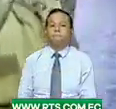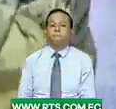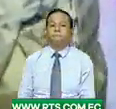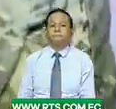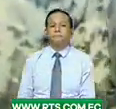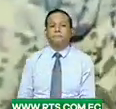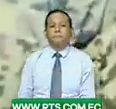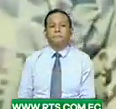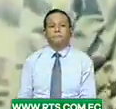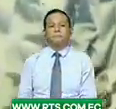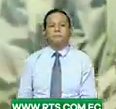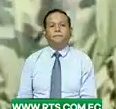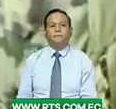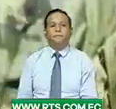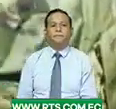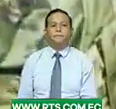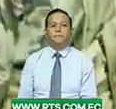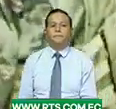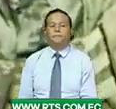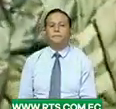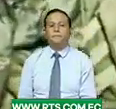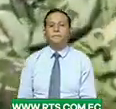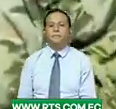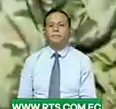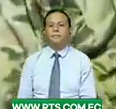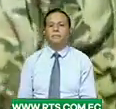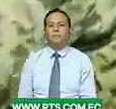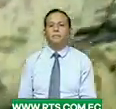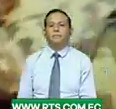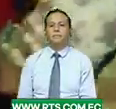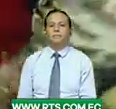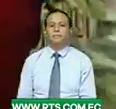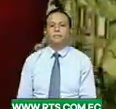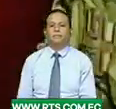García, informó Jorge Escobar.